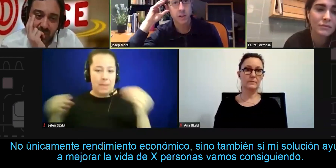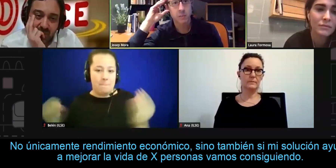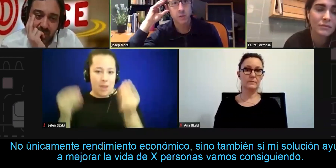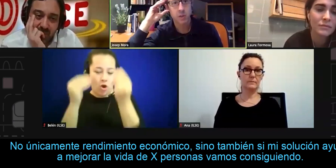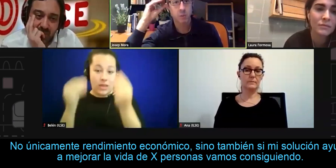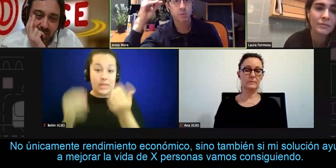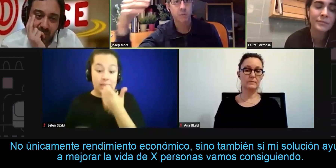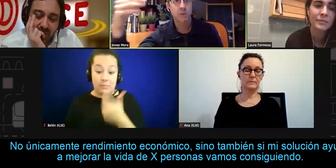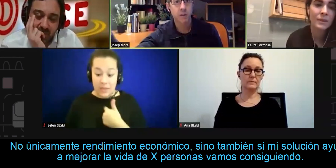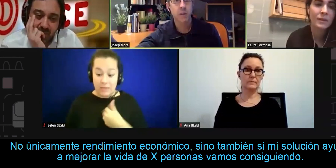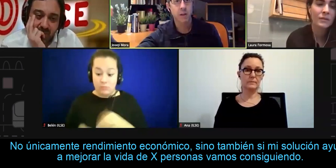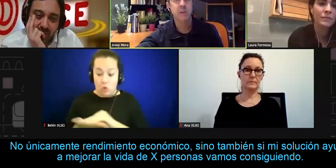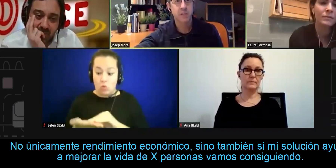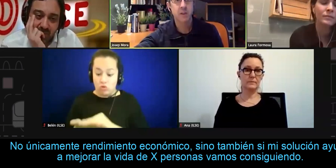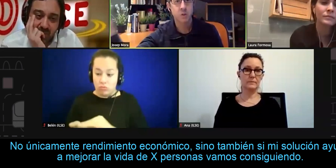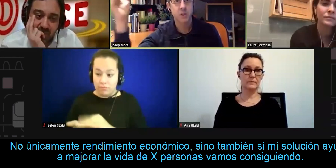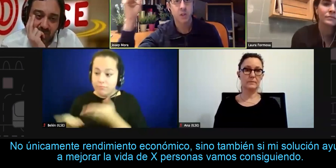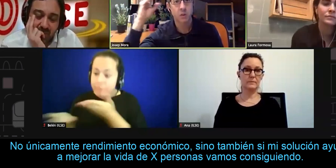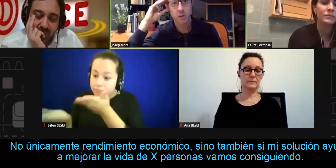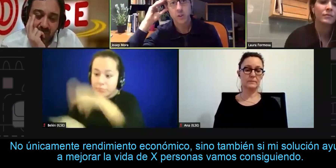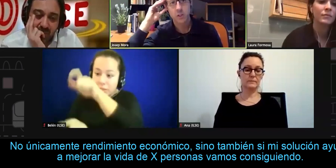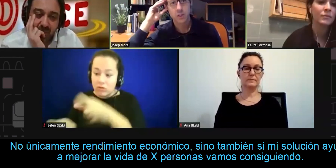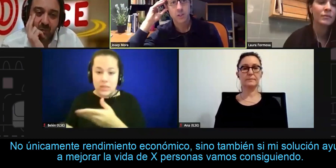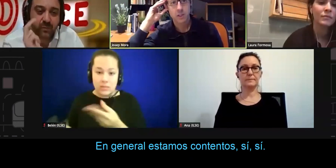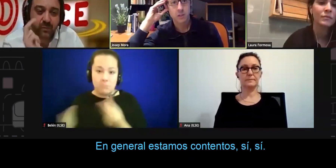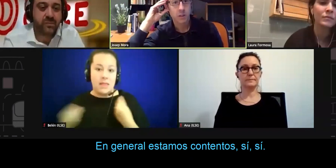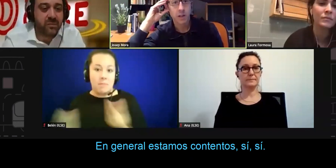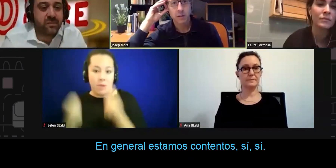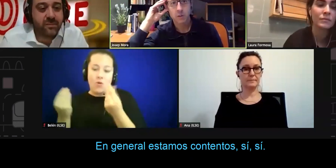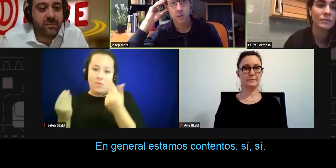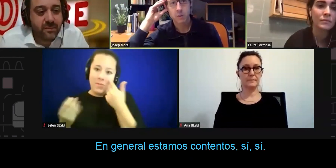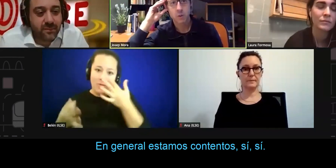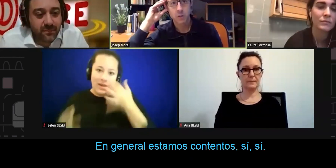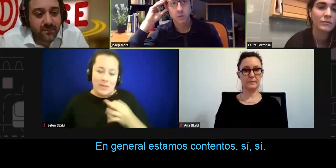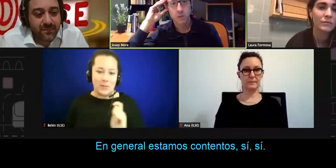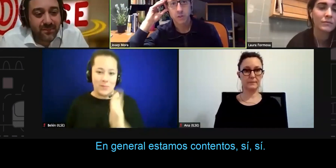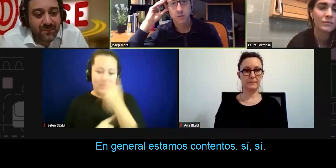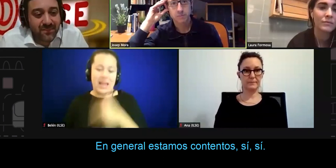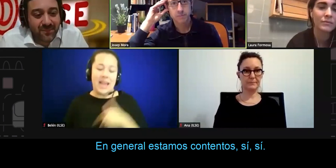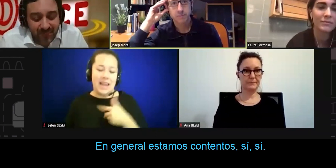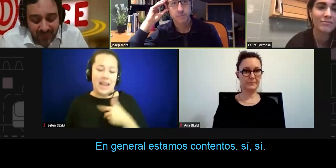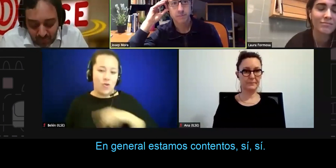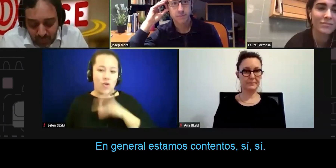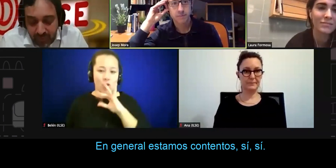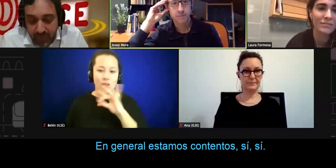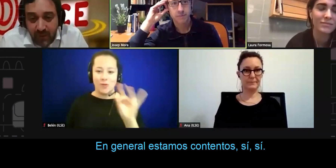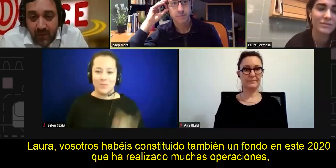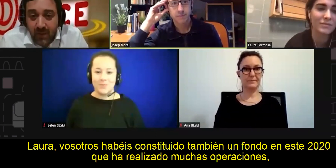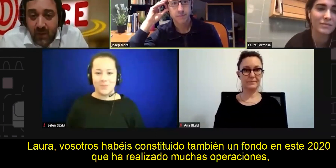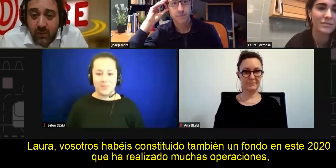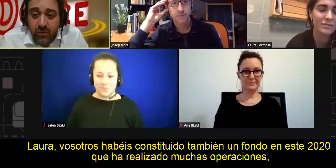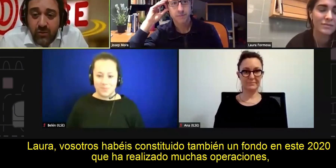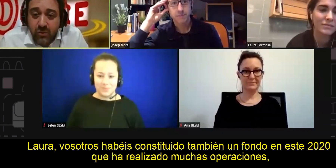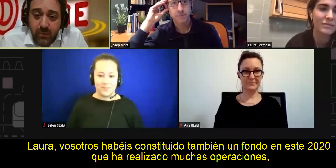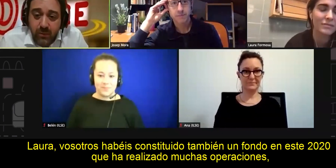X personas, pues vamos viendo de que realmente se van consiguiendo, ¿no? En general estamos contentos, sí, sí. Bien.